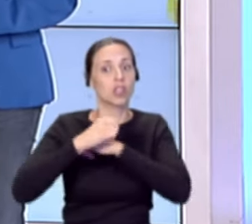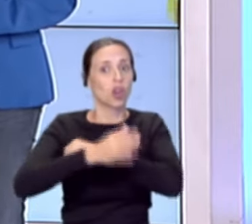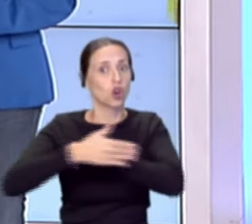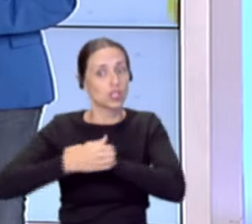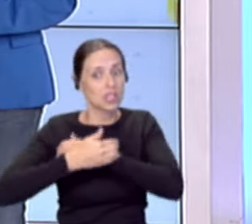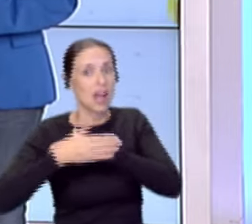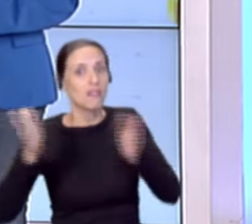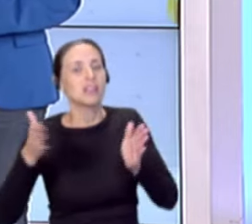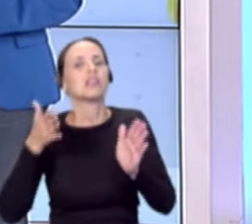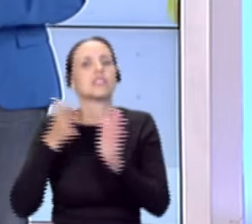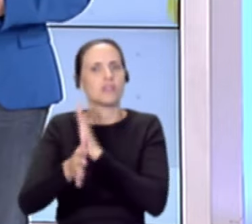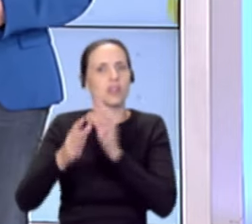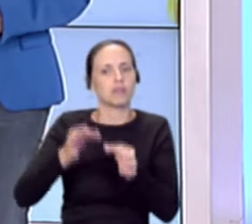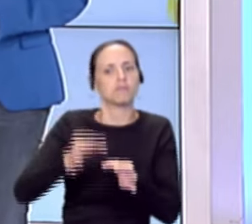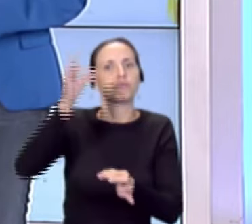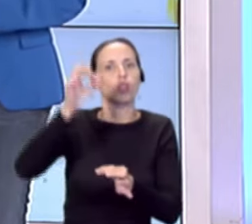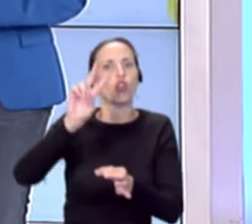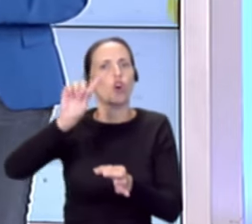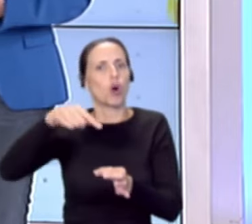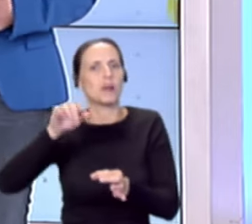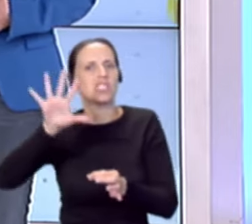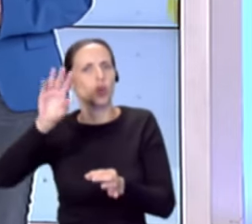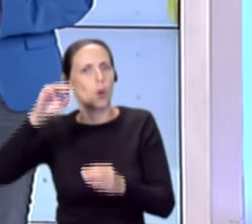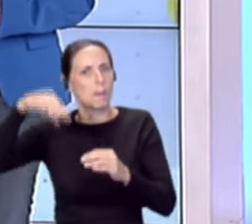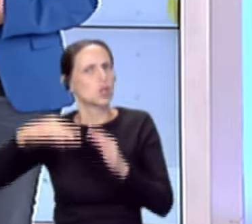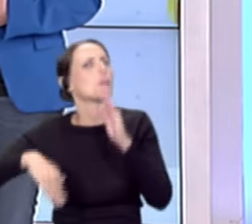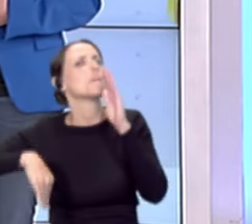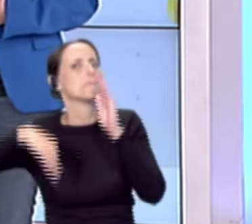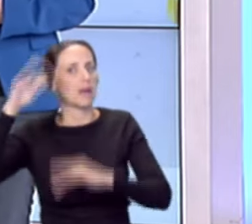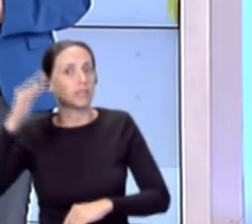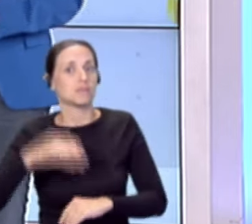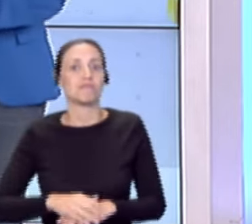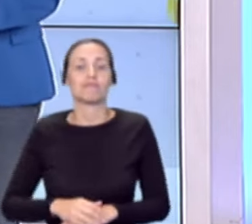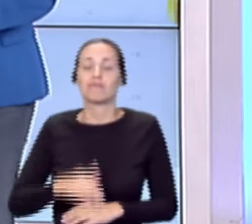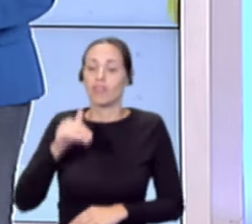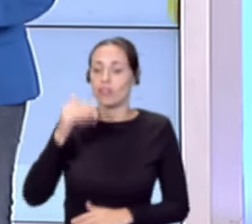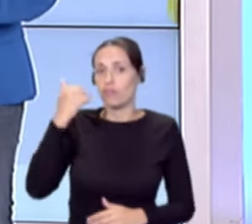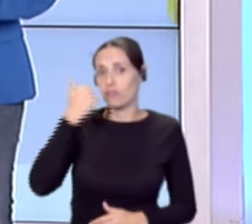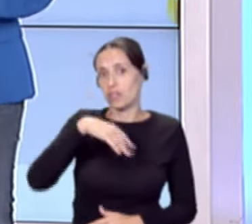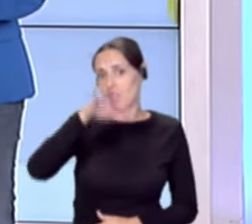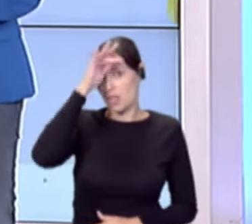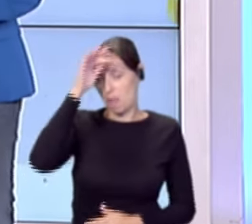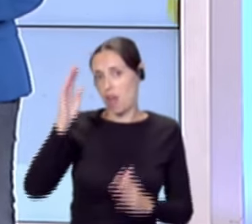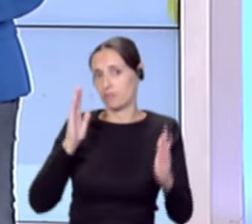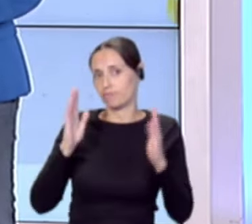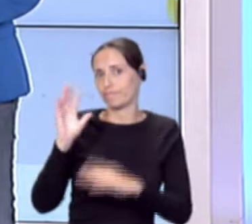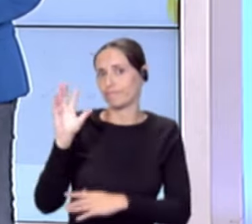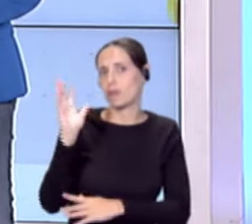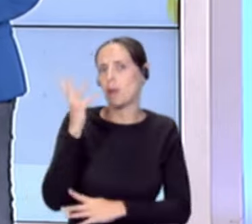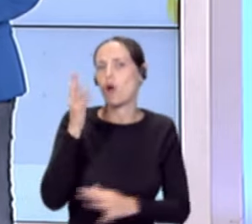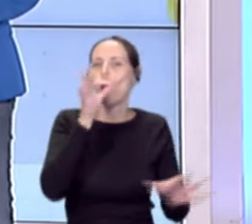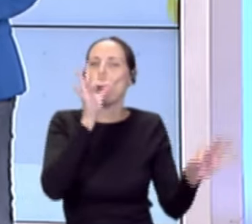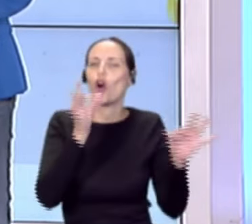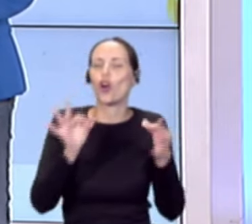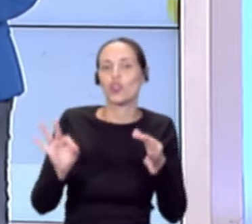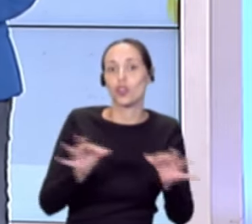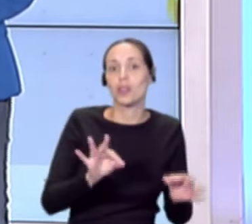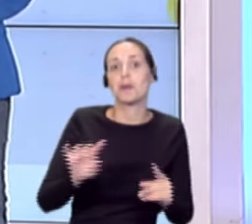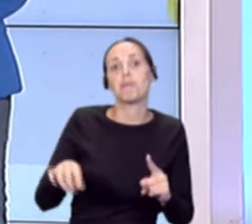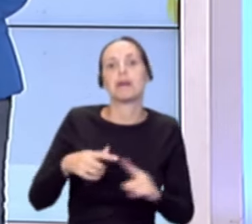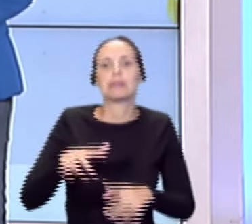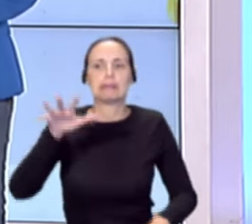los 2,5 metros de altura. Fin de semana de tiempo otoñal, el que esperamos para este fin de semana y además esa predicción de